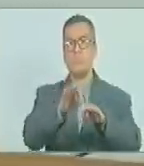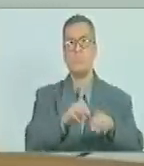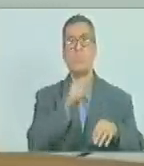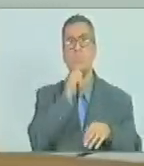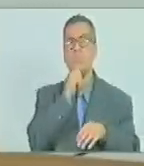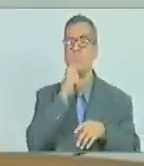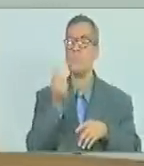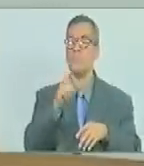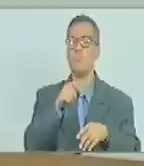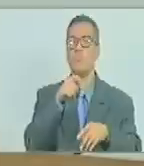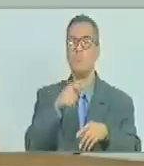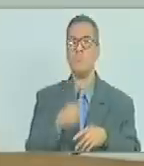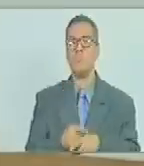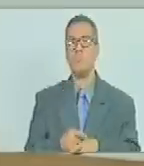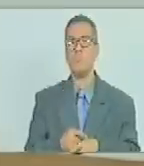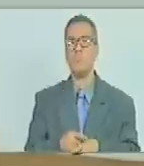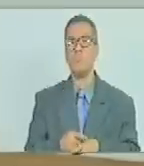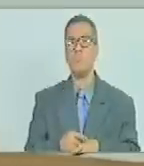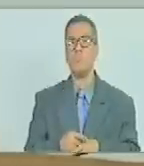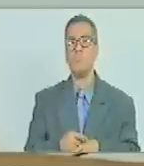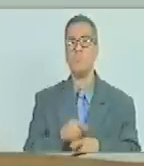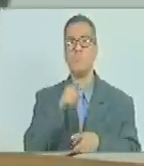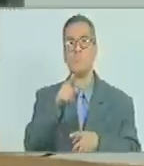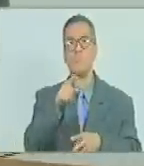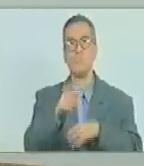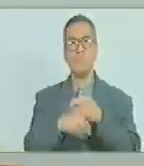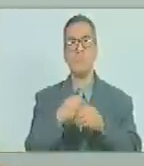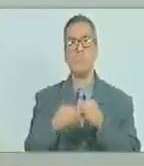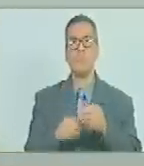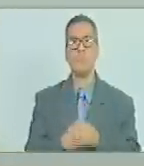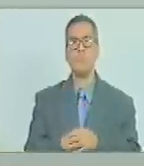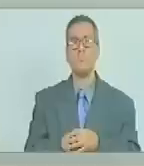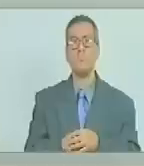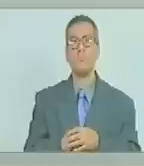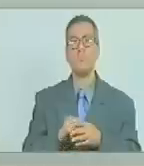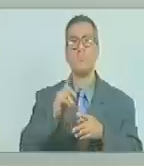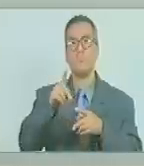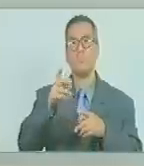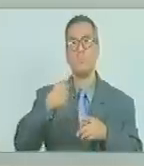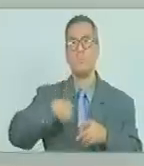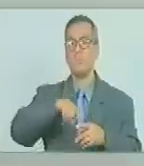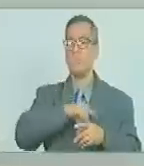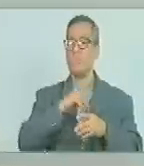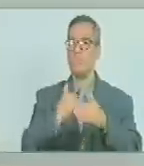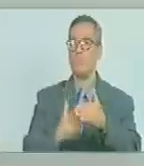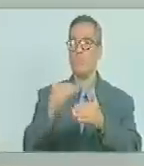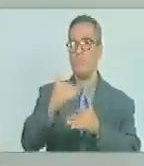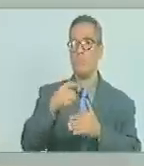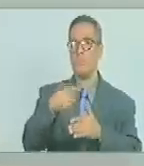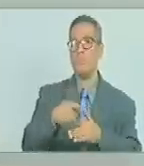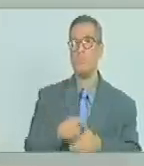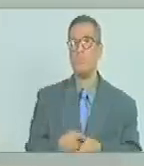más? Si una de las razones por la que no prosperó,